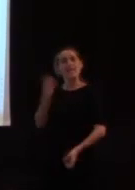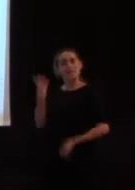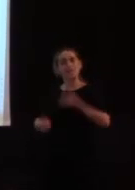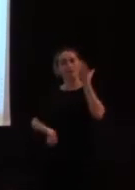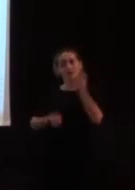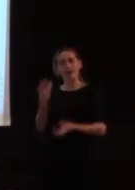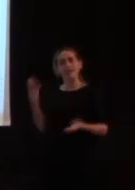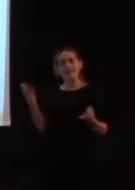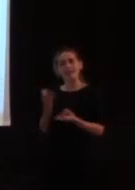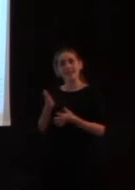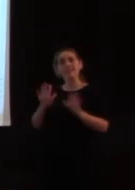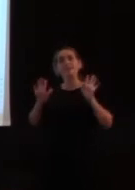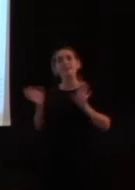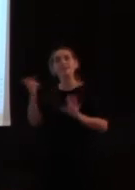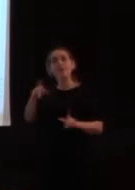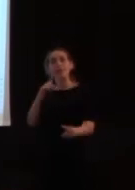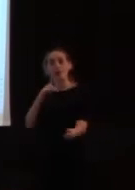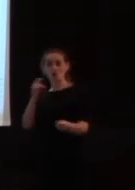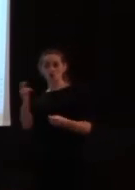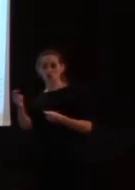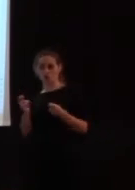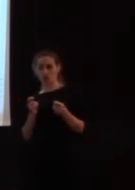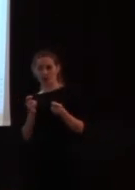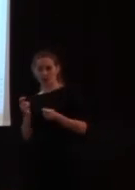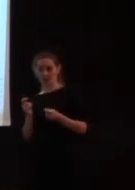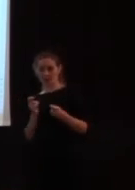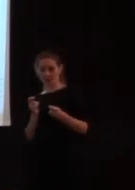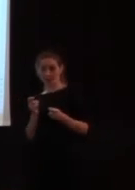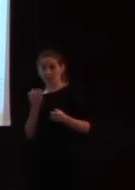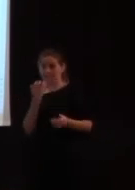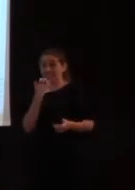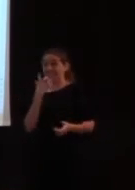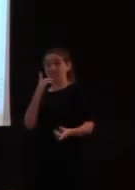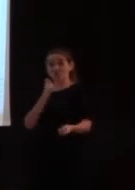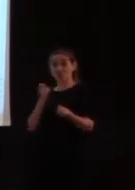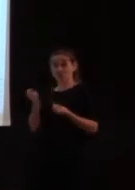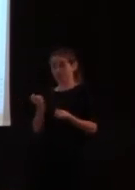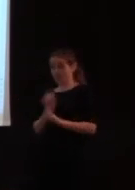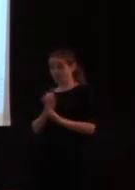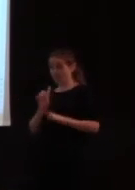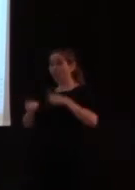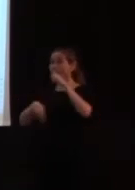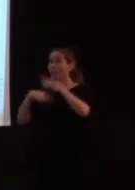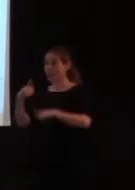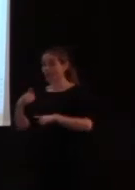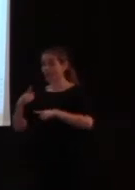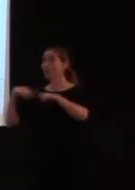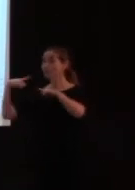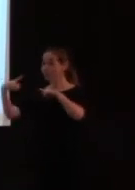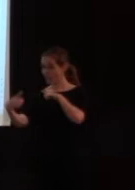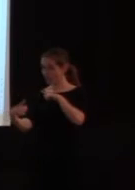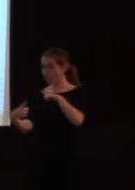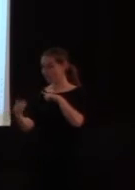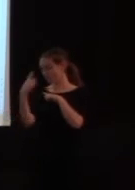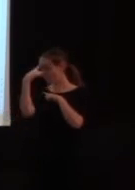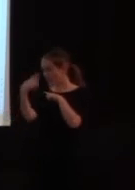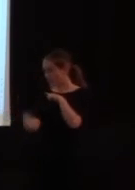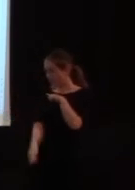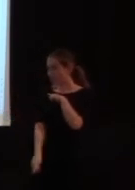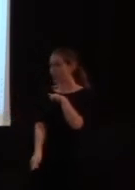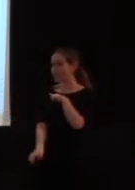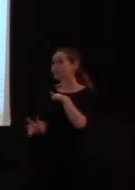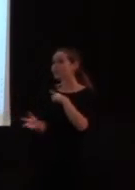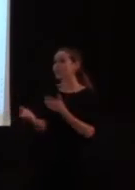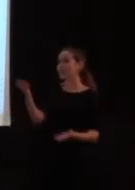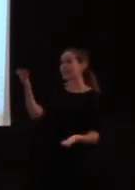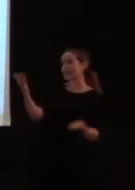tiene que ser controlada. Porque si no controlamos lo que decimos, podemos tener muchos problemas, ya lo sabemos. Por tanto, el saber encontrar este punto de equilibrio